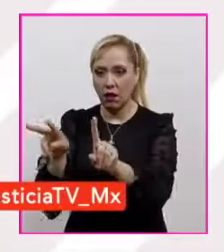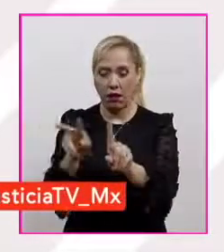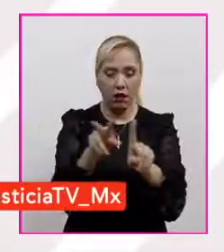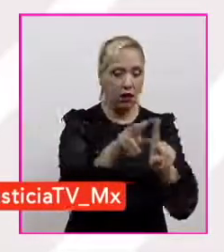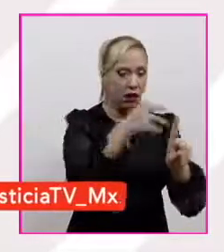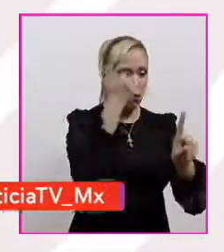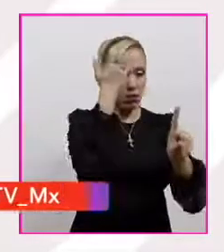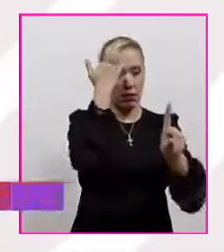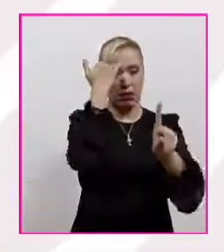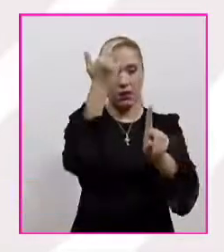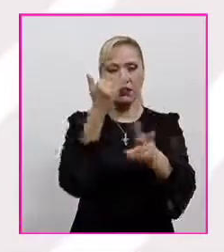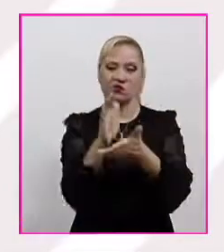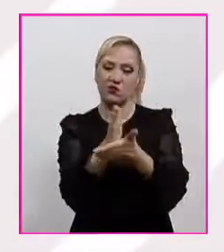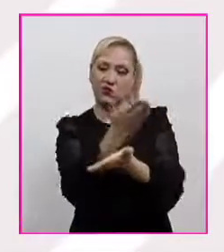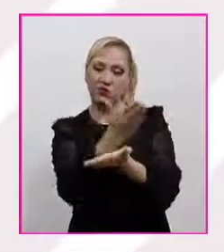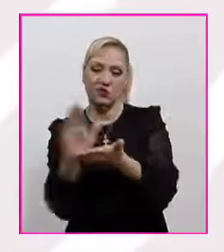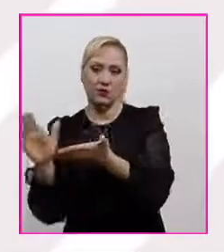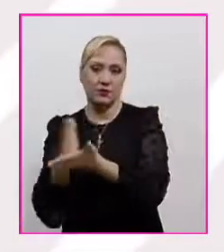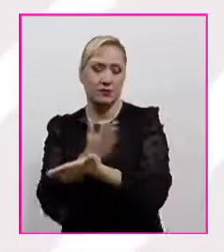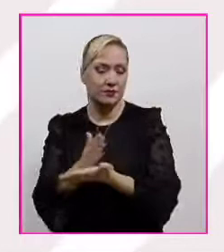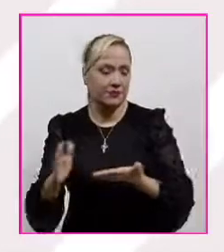cómo las vamos clasificando.